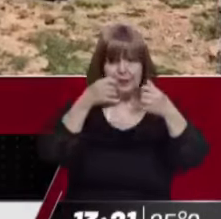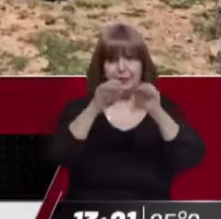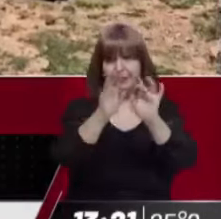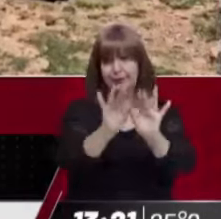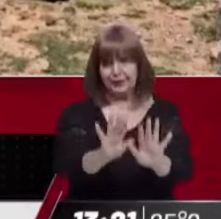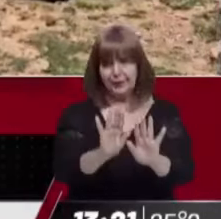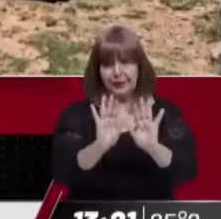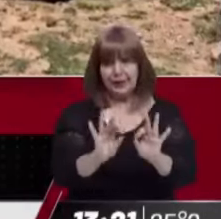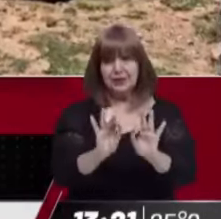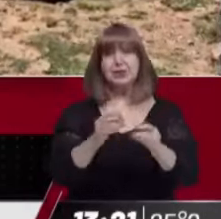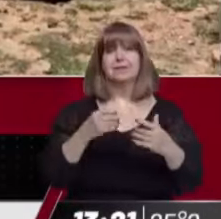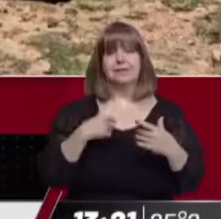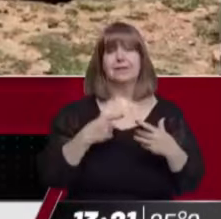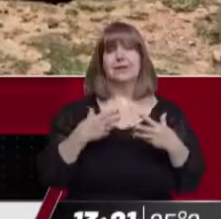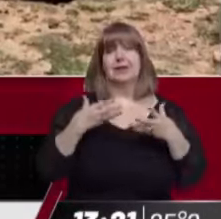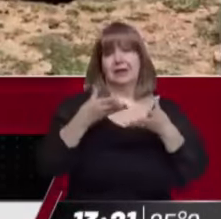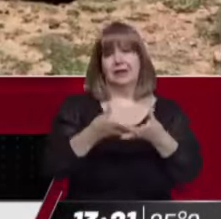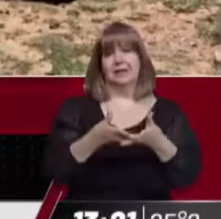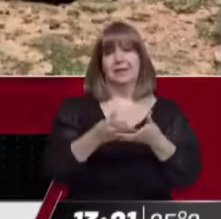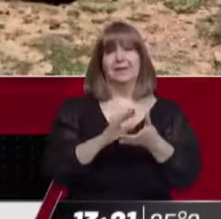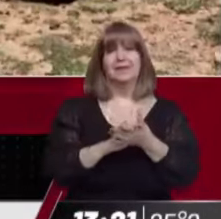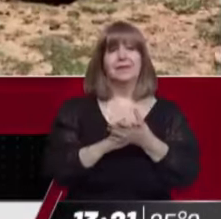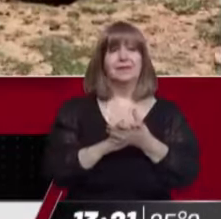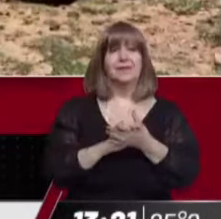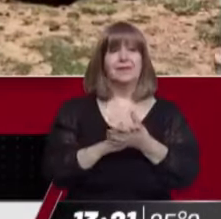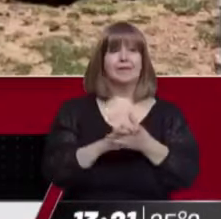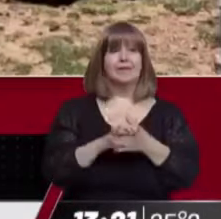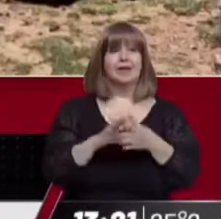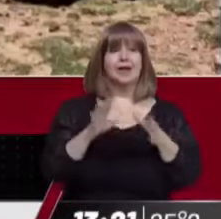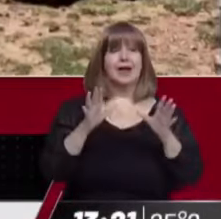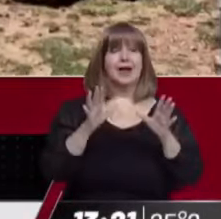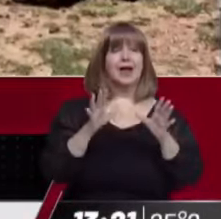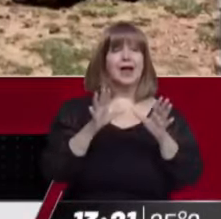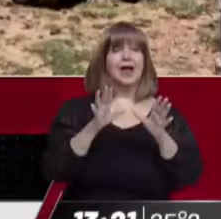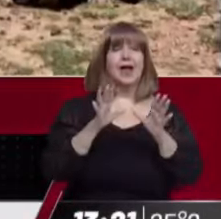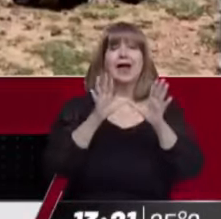que bueno, excelente laburo. Seña para Cóndor, Kunturkalpa, fuerza del Cóndor para todos. Muchas gracias.